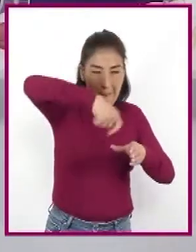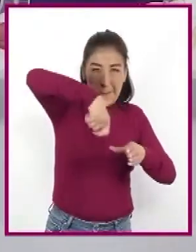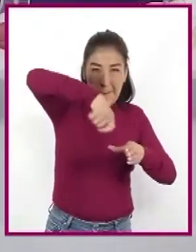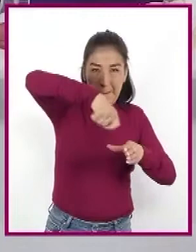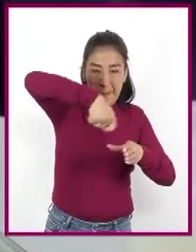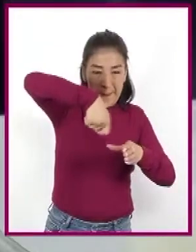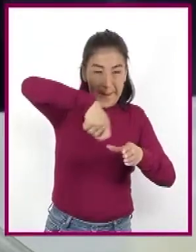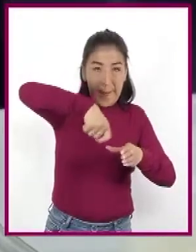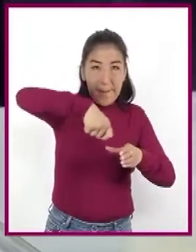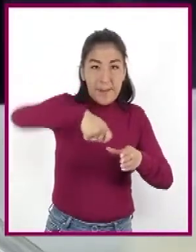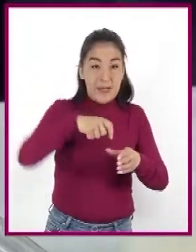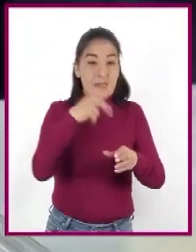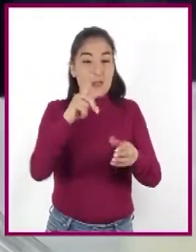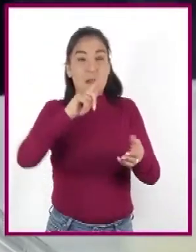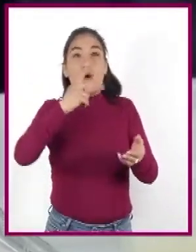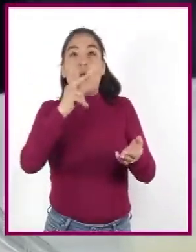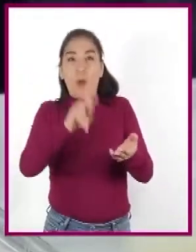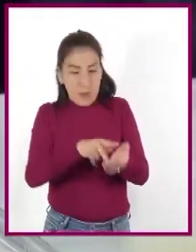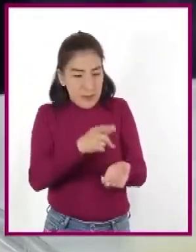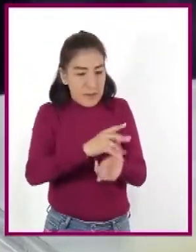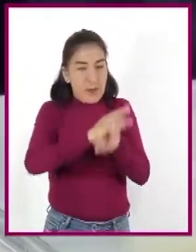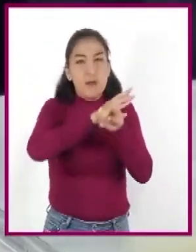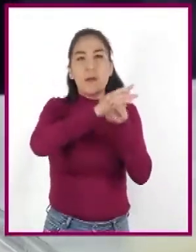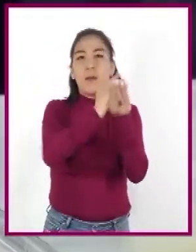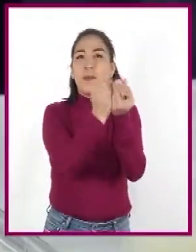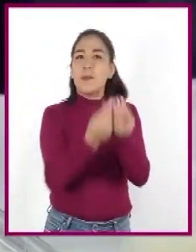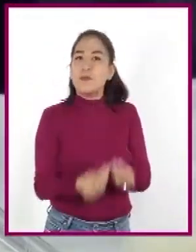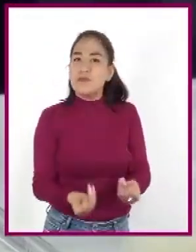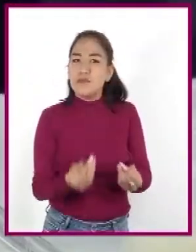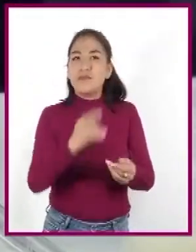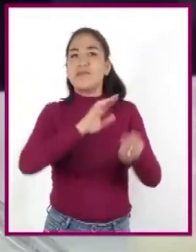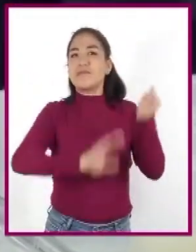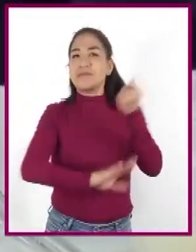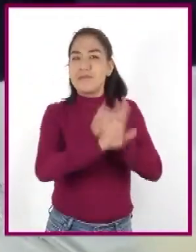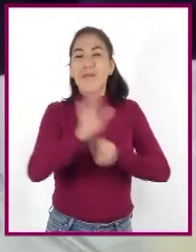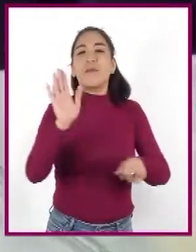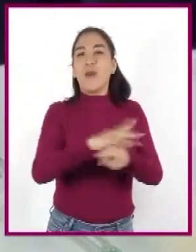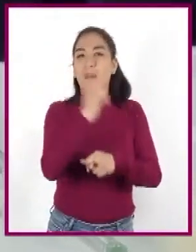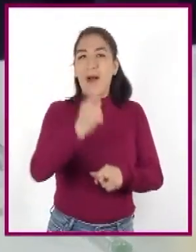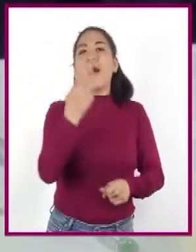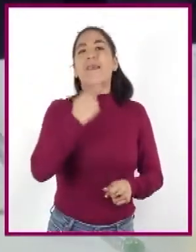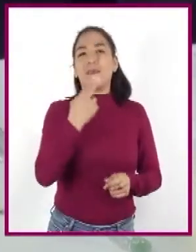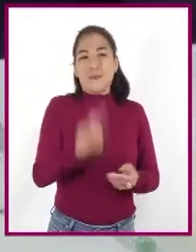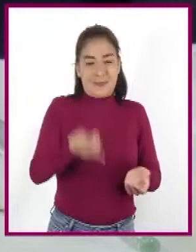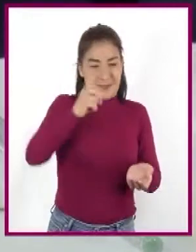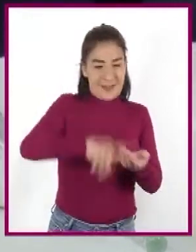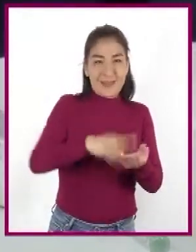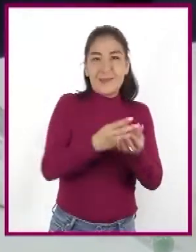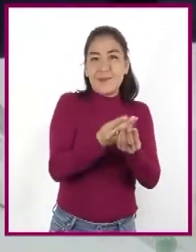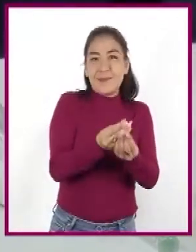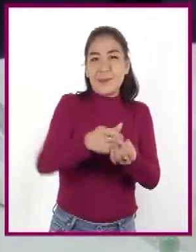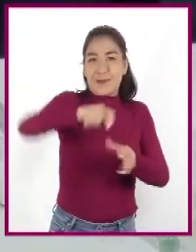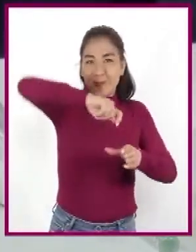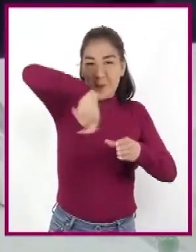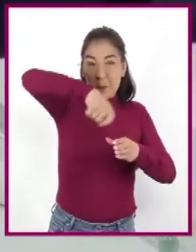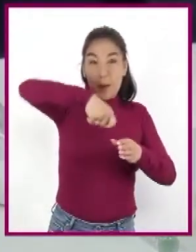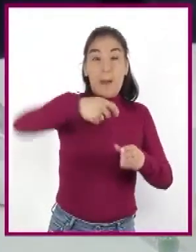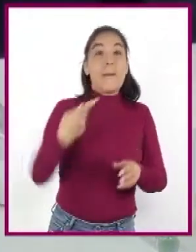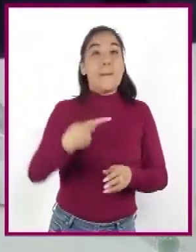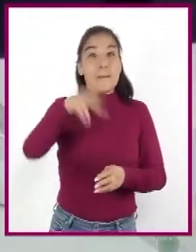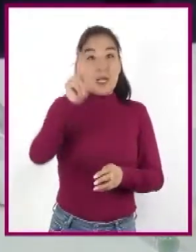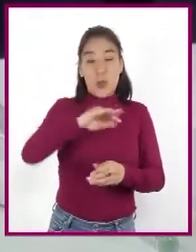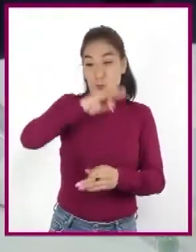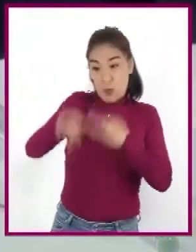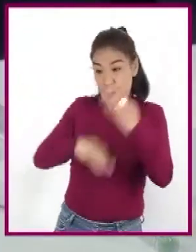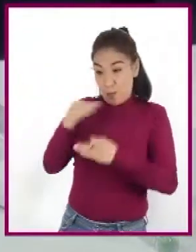líquido del vaso es otra vez translúcido, ya que el azúcar se disolvió en él. Sin embargo, no todas las sustancias